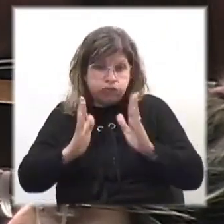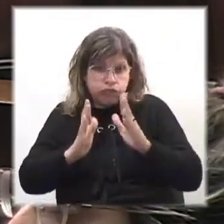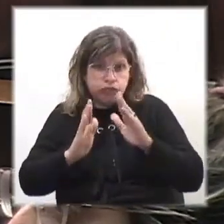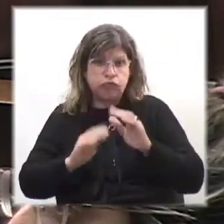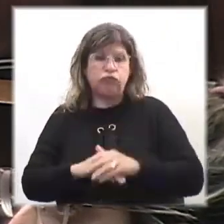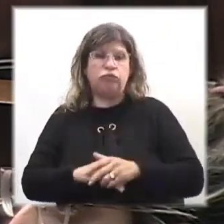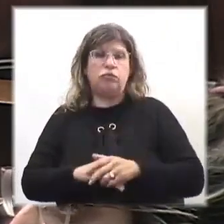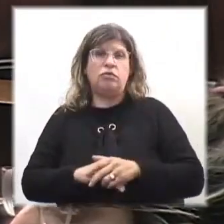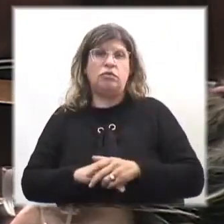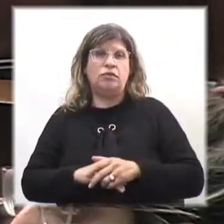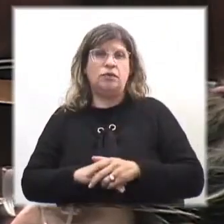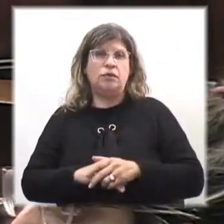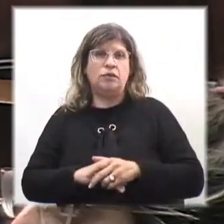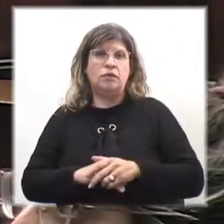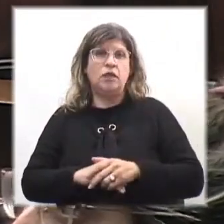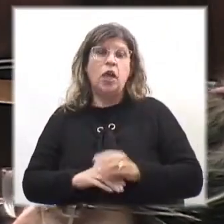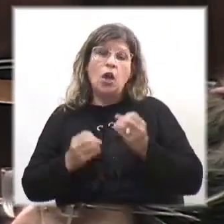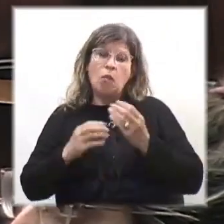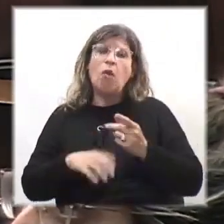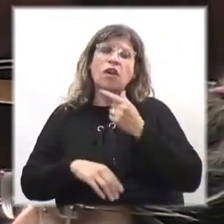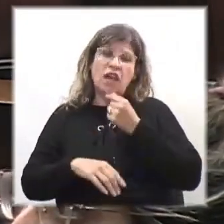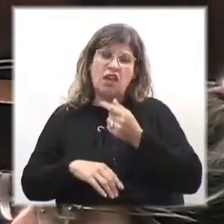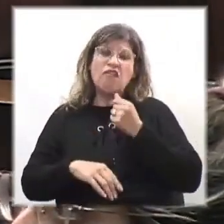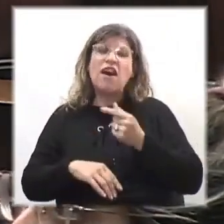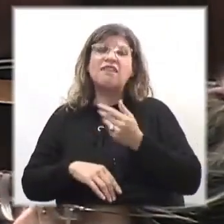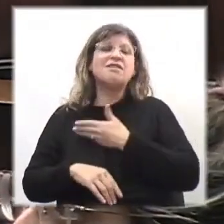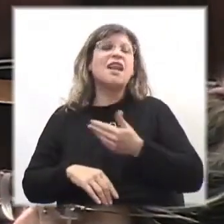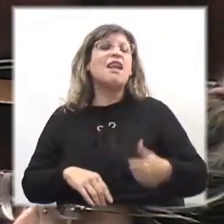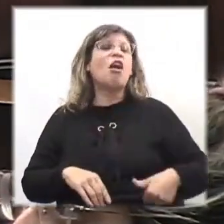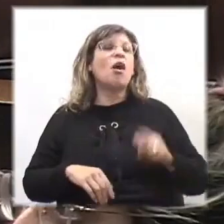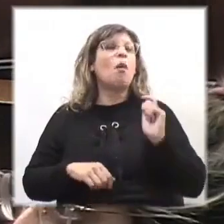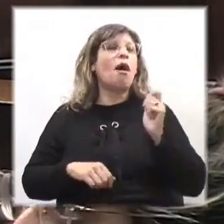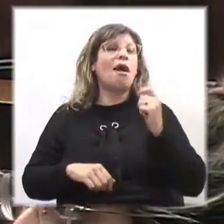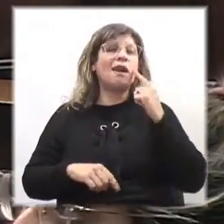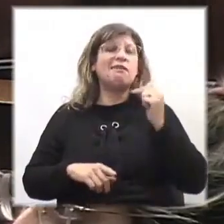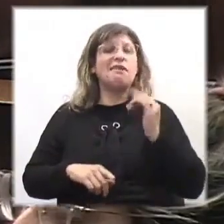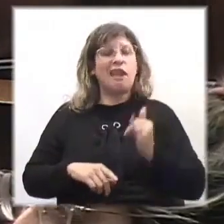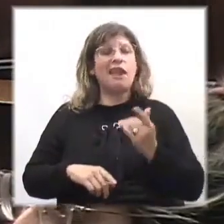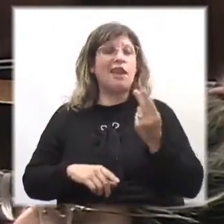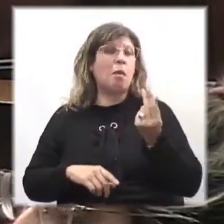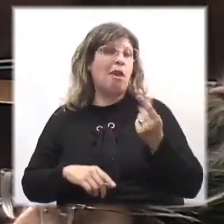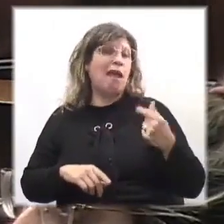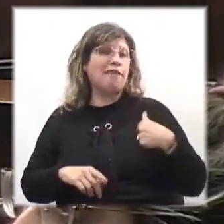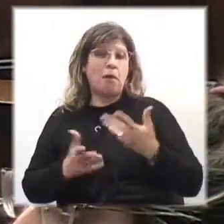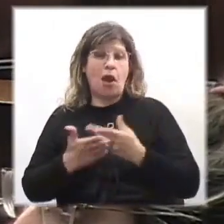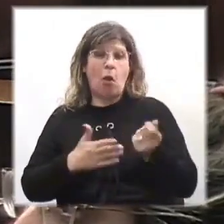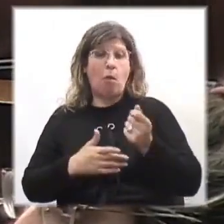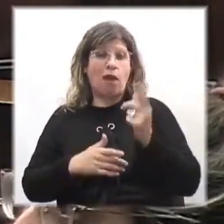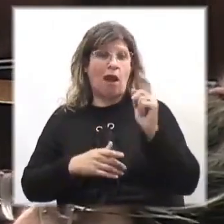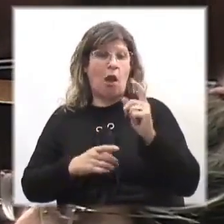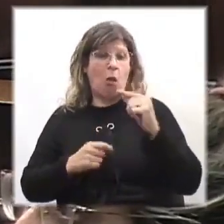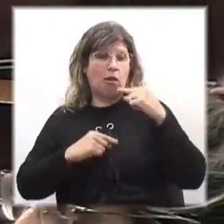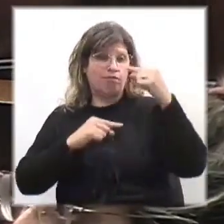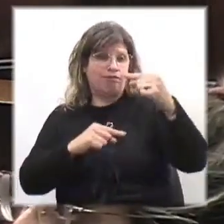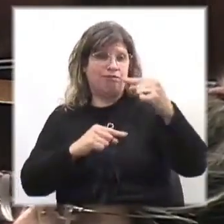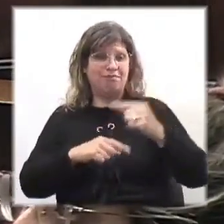de la mesa porque es muy fácil los que gobiernan tienen la plata para comprar el agua embotellada